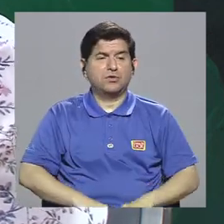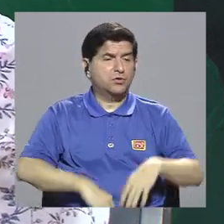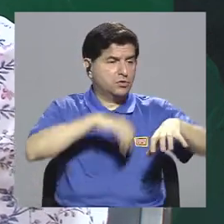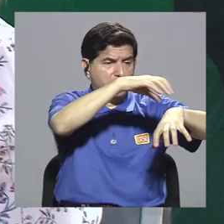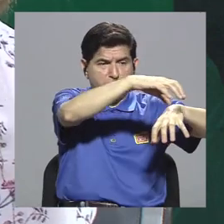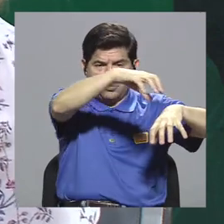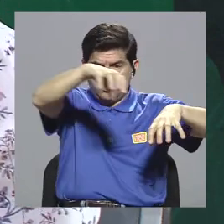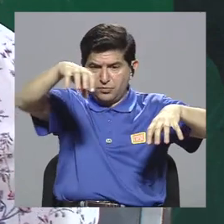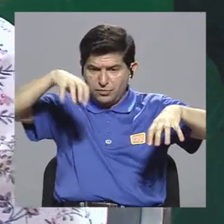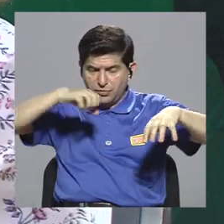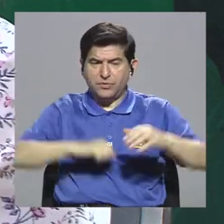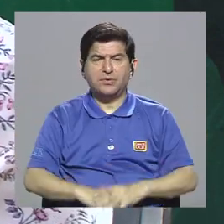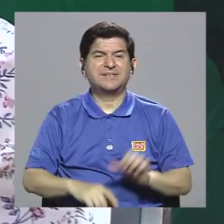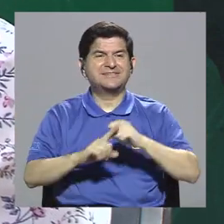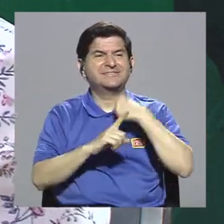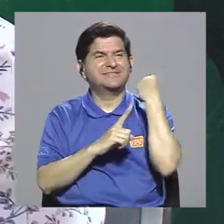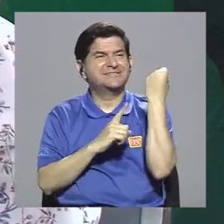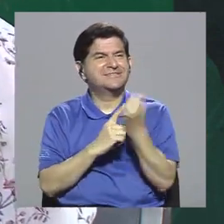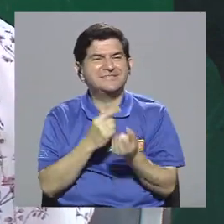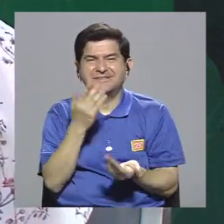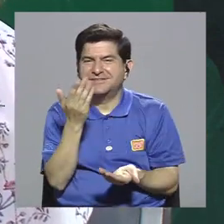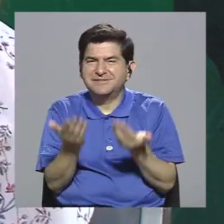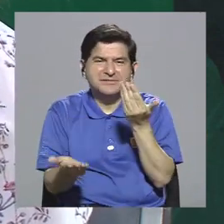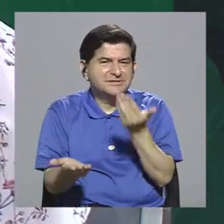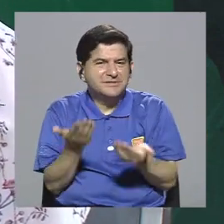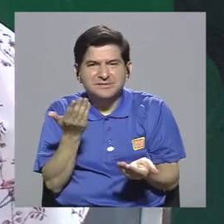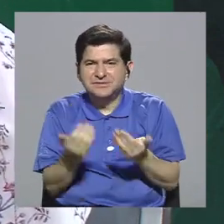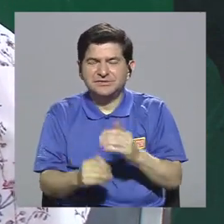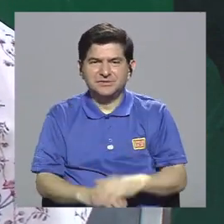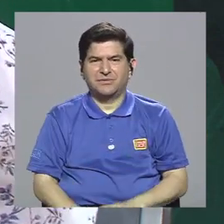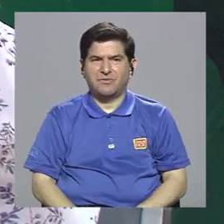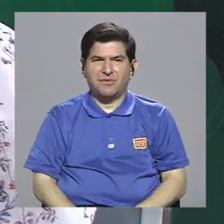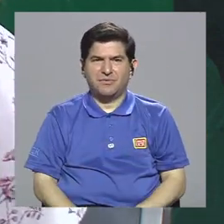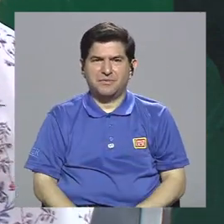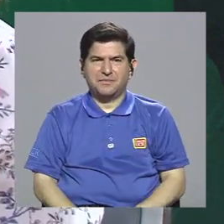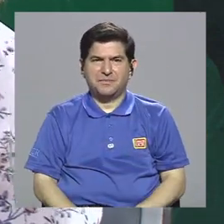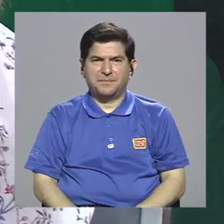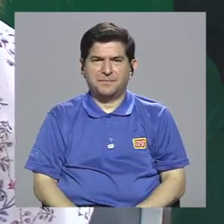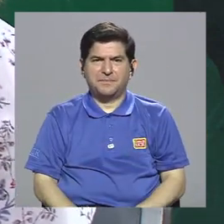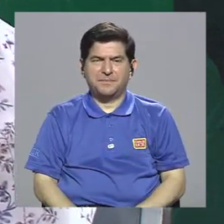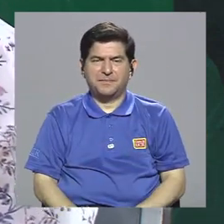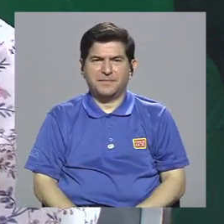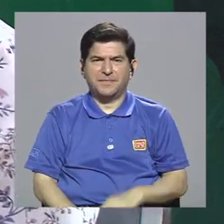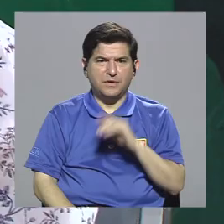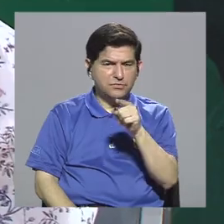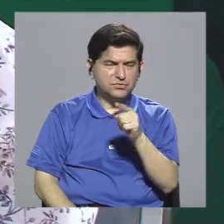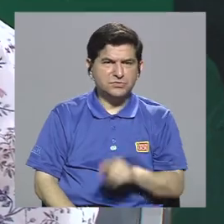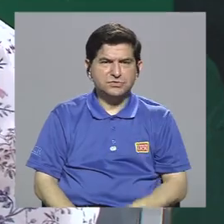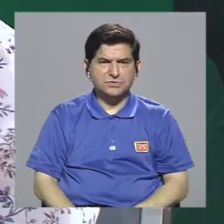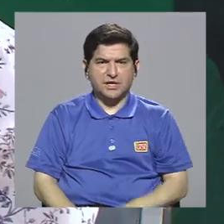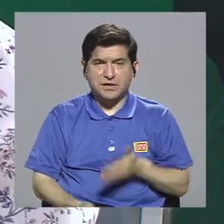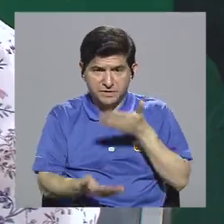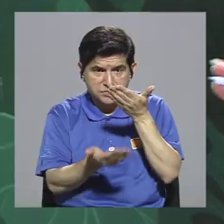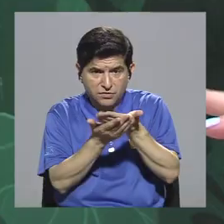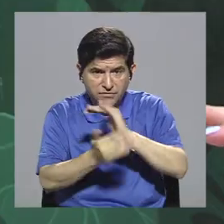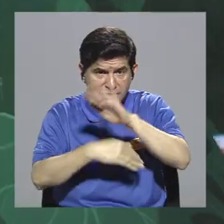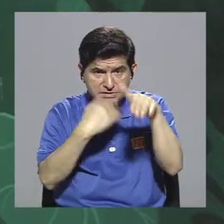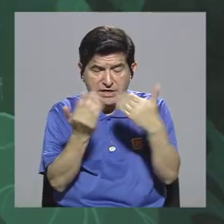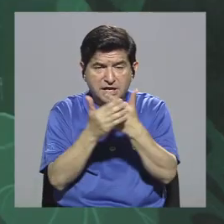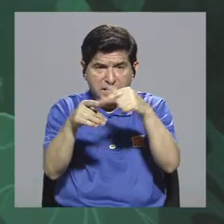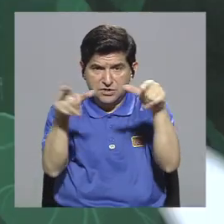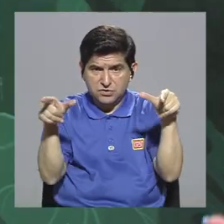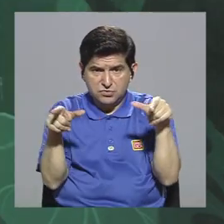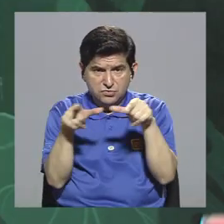estas otras instituciones que están a lo largo del país, uh-huh. es una situación, digamos, que